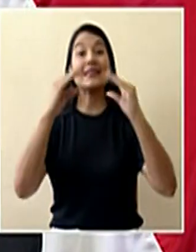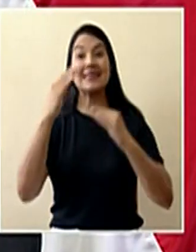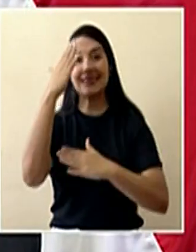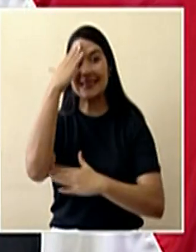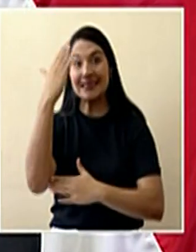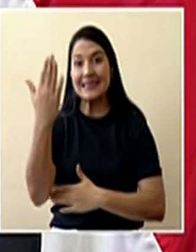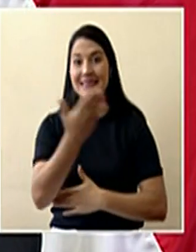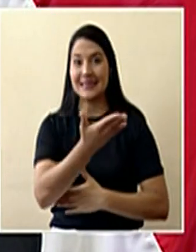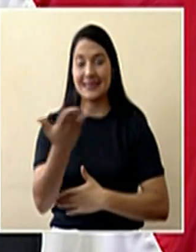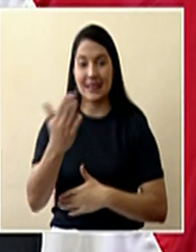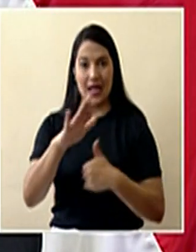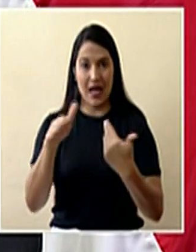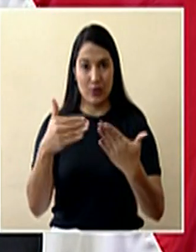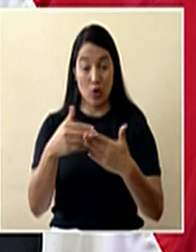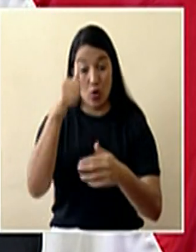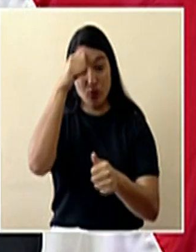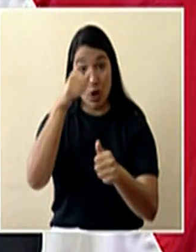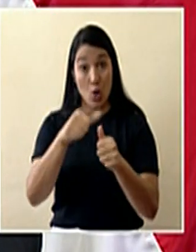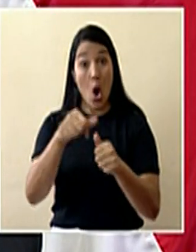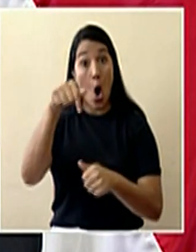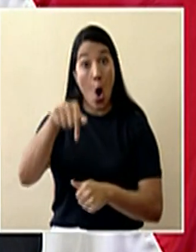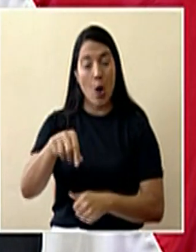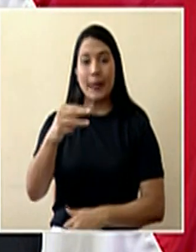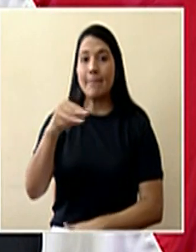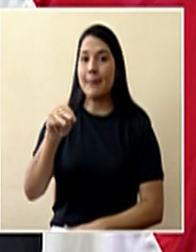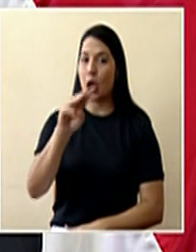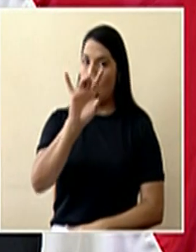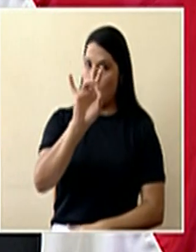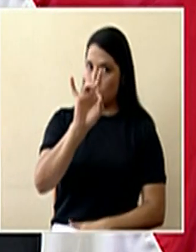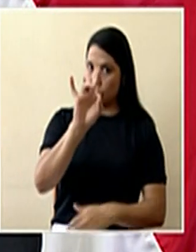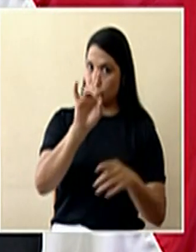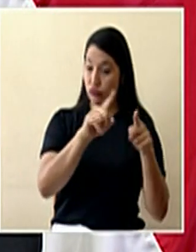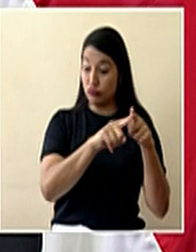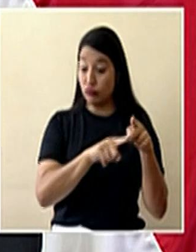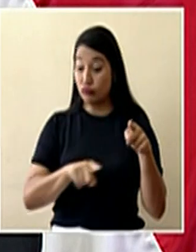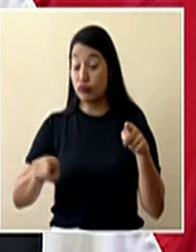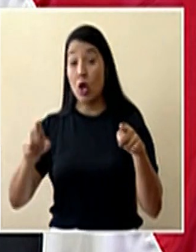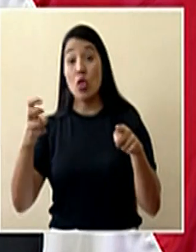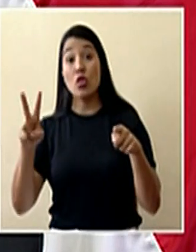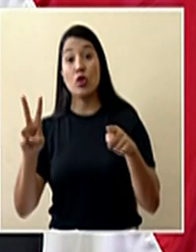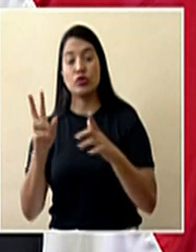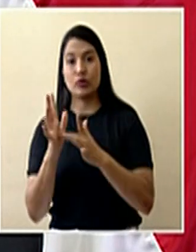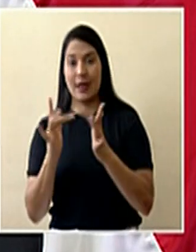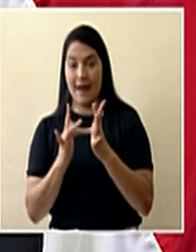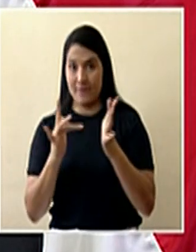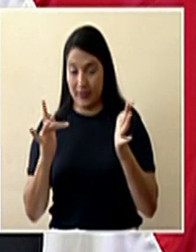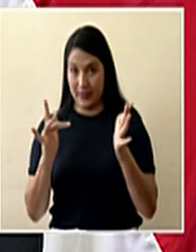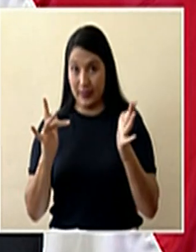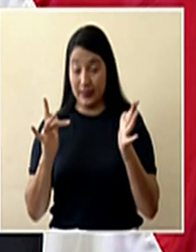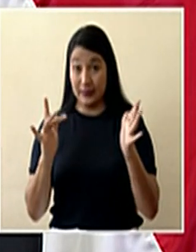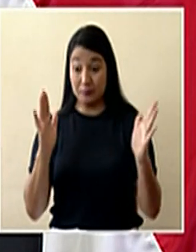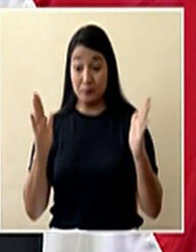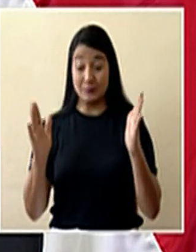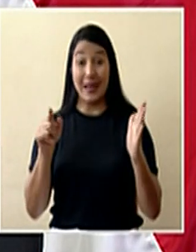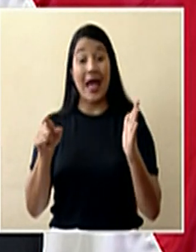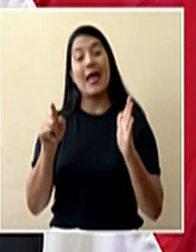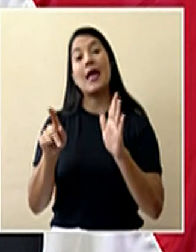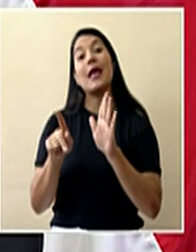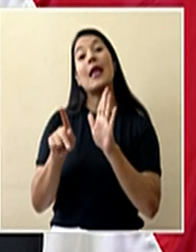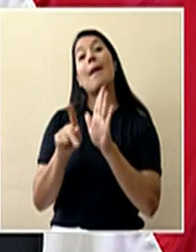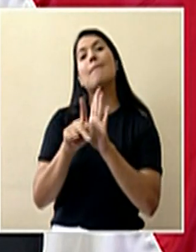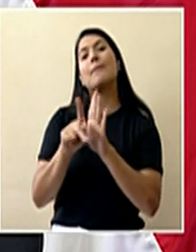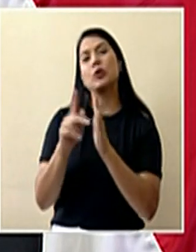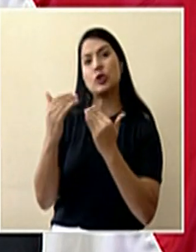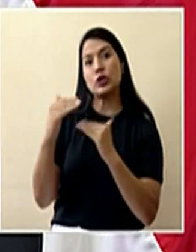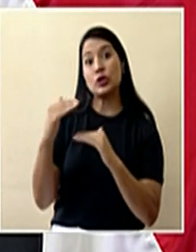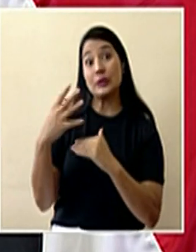todos. Recordarles que a partir de hoy, miércoles 8 y hasta el domingo 12 de abril, la restricción vehicular sanitaria